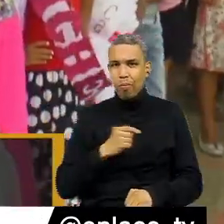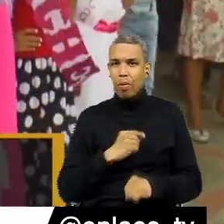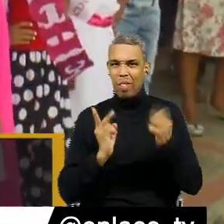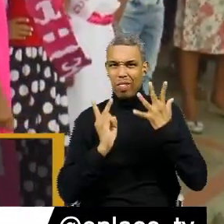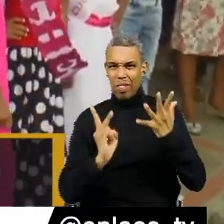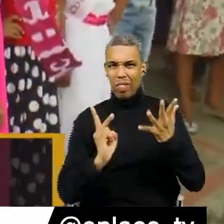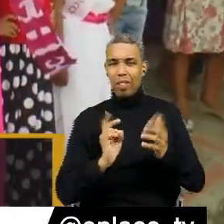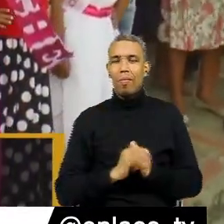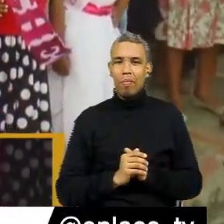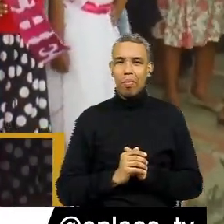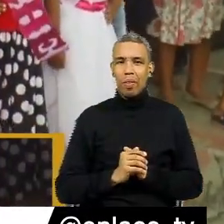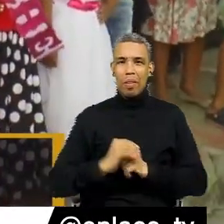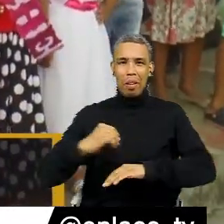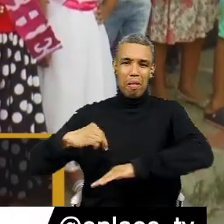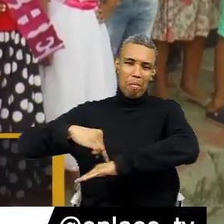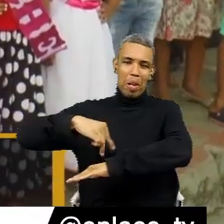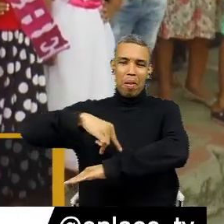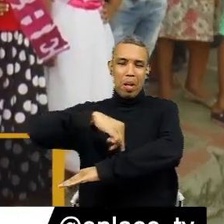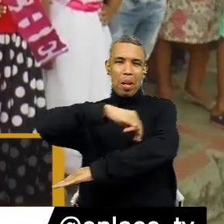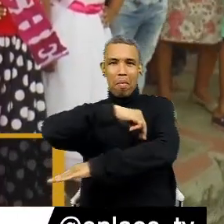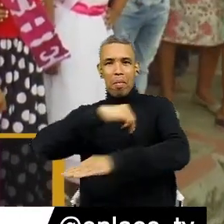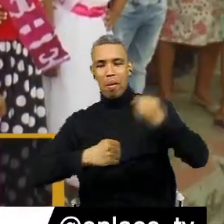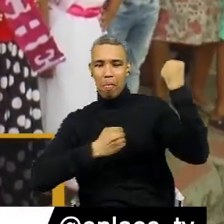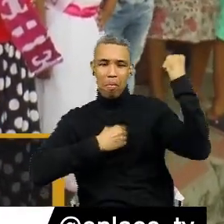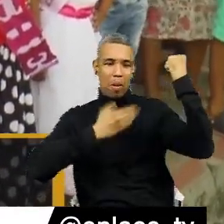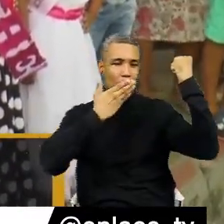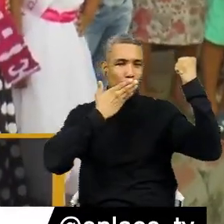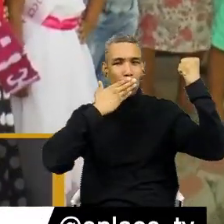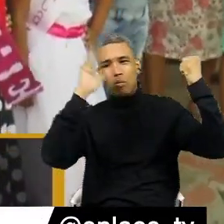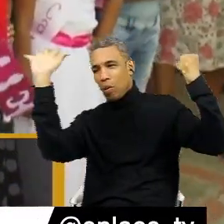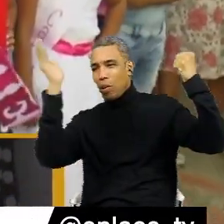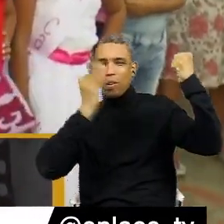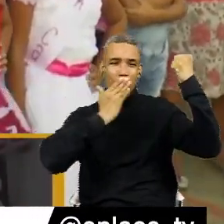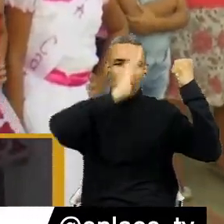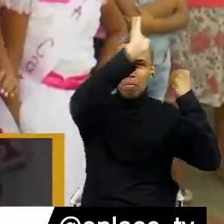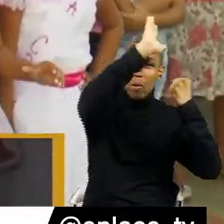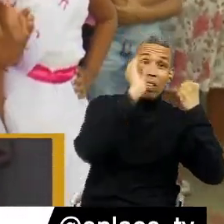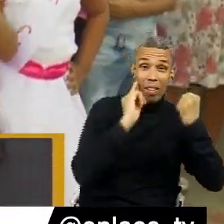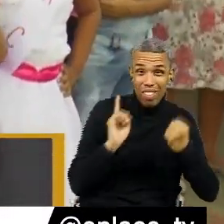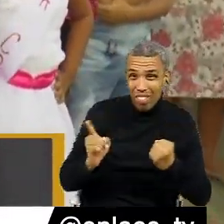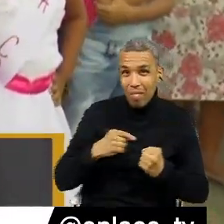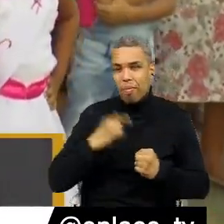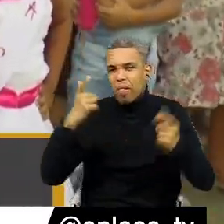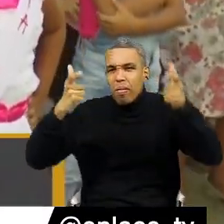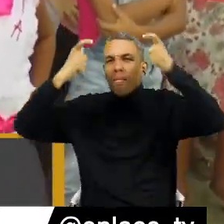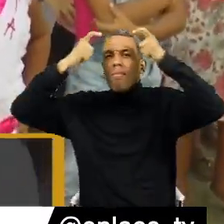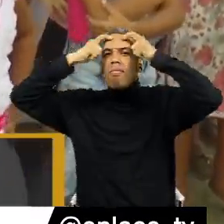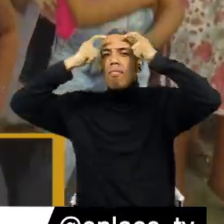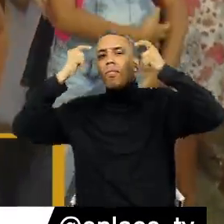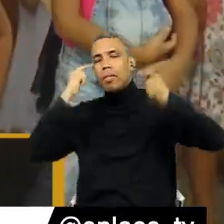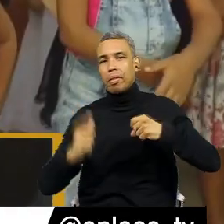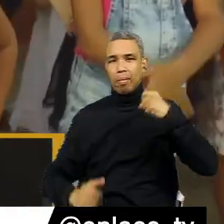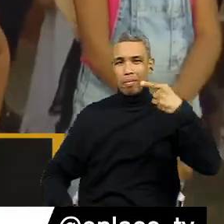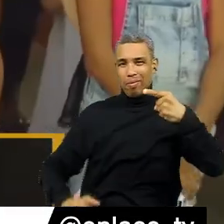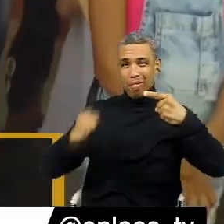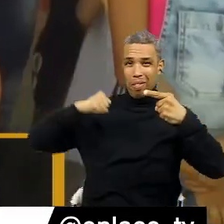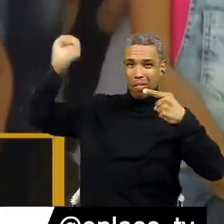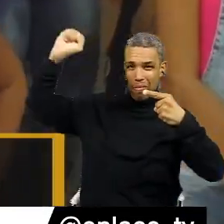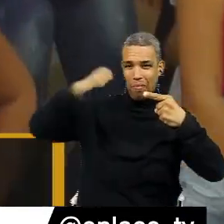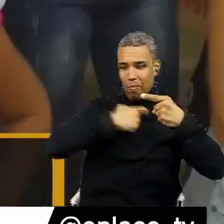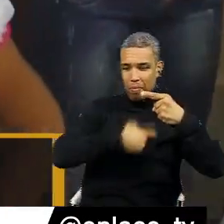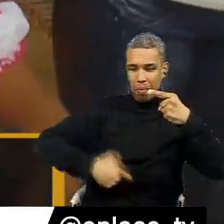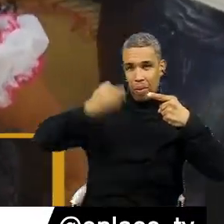que va a representar a Barranca Bermeja, señorita Barranca Bermeja, niña Barranca Bermeja. Aquí se escoge reina, virreina y la princesa. La reina